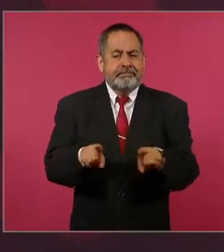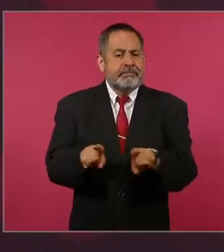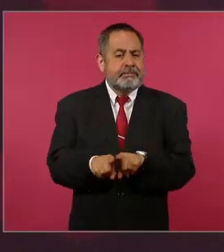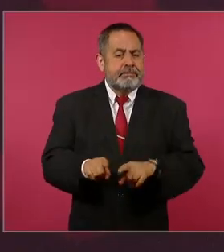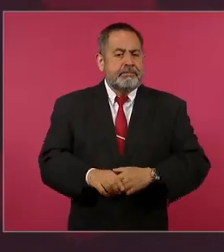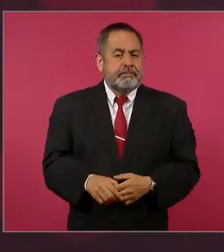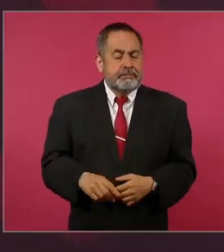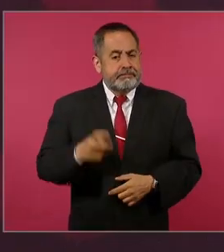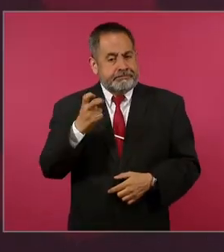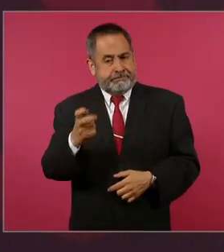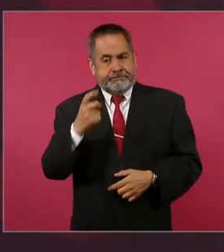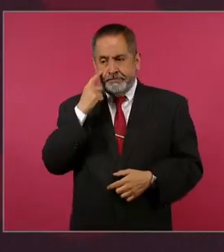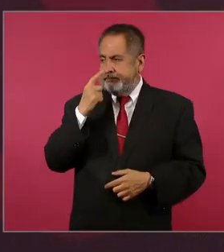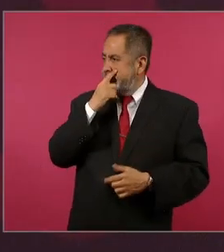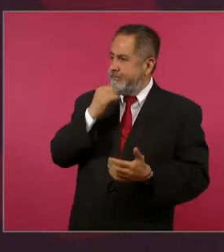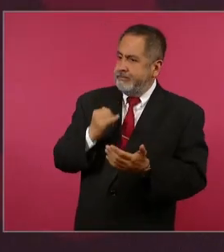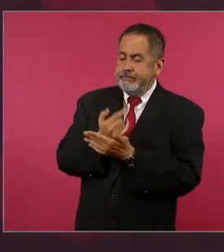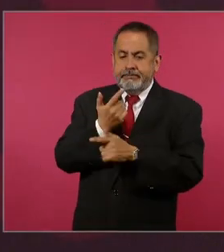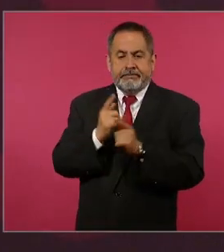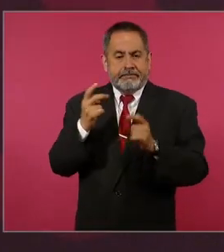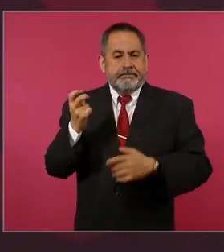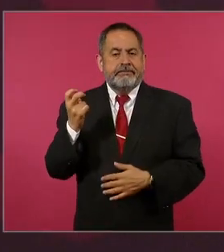Y eso es la democracia.